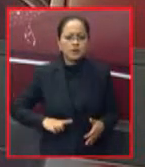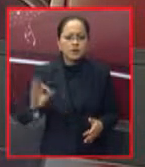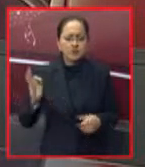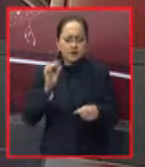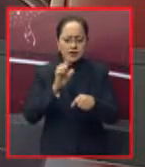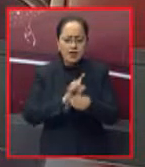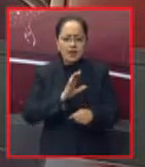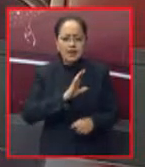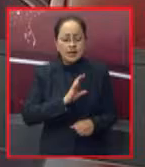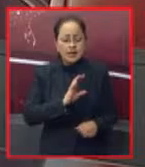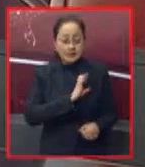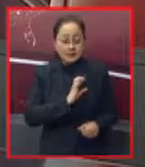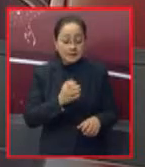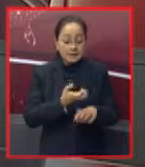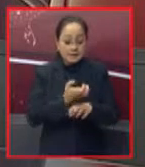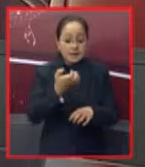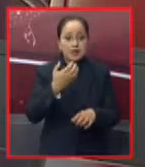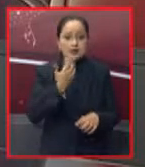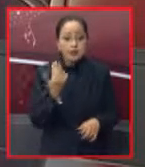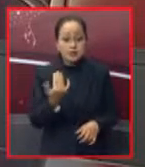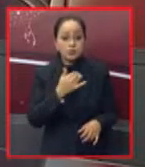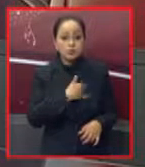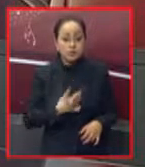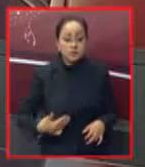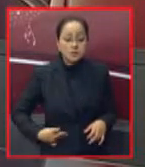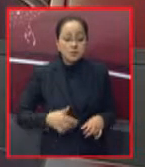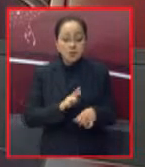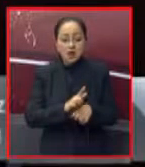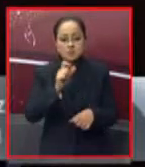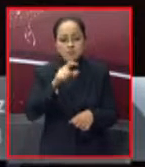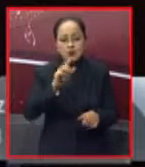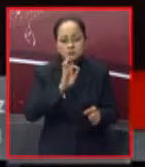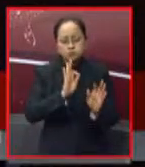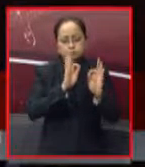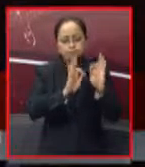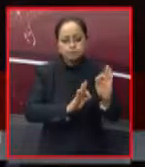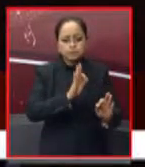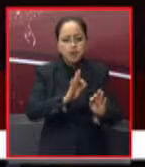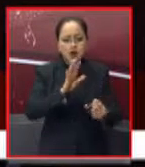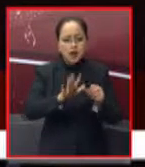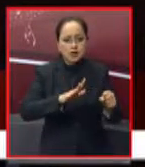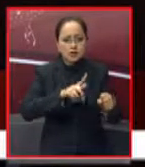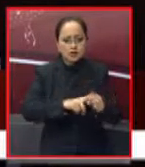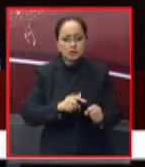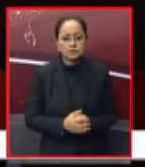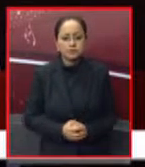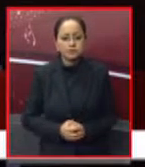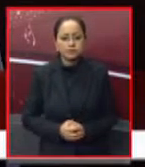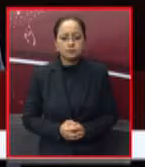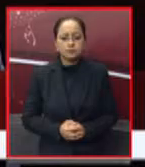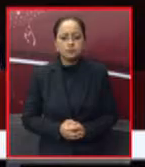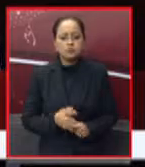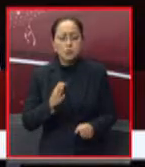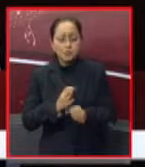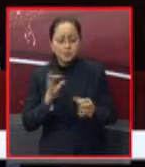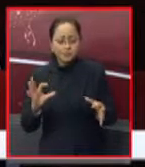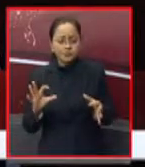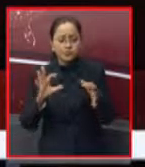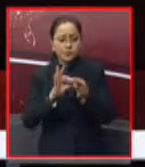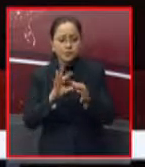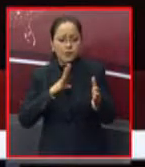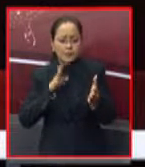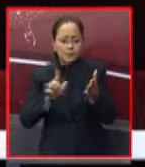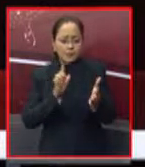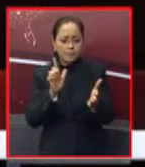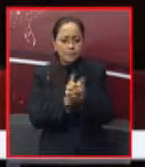estatal y municipal en materia de bienestar de los animales. Al legislarse en esta materia, se deberán crear